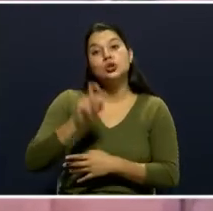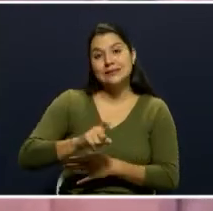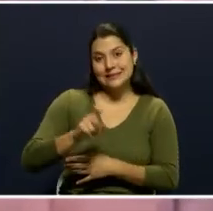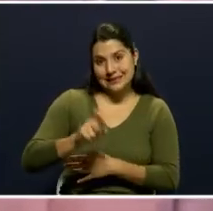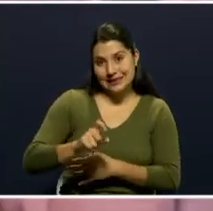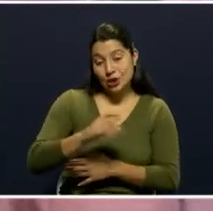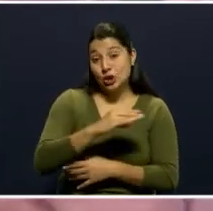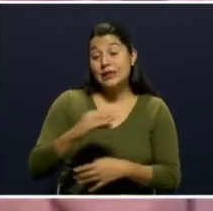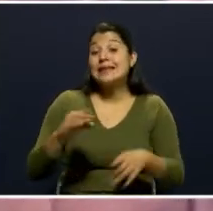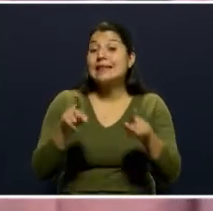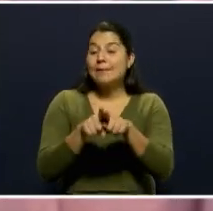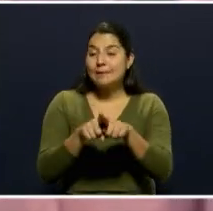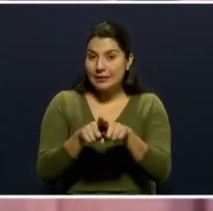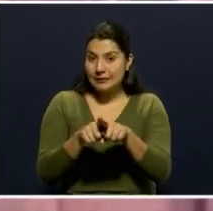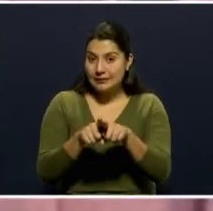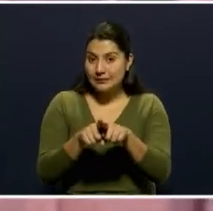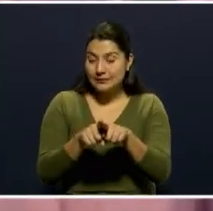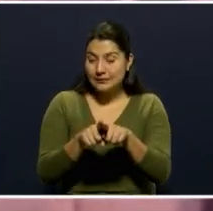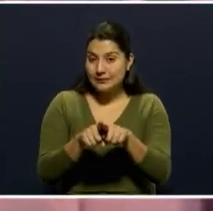también